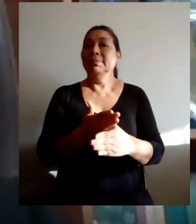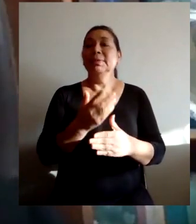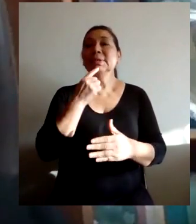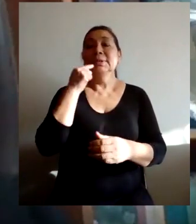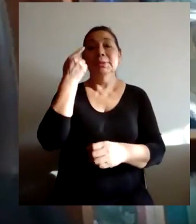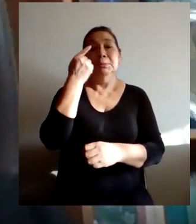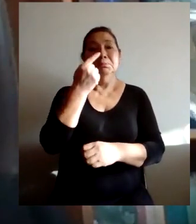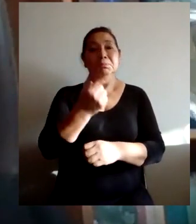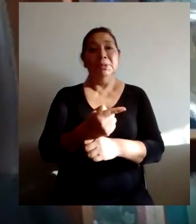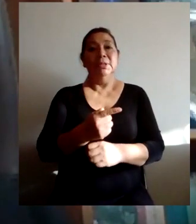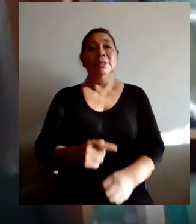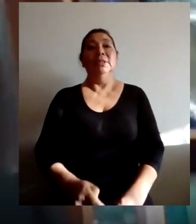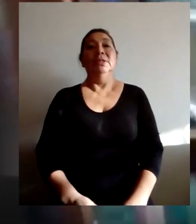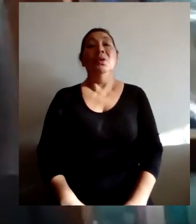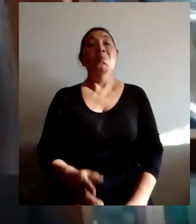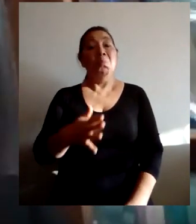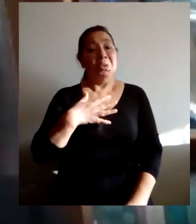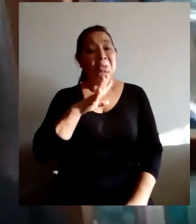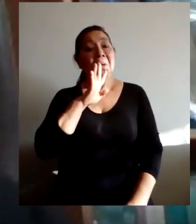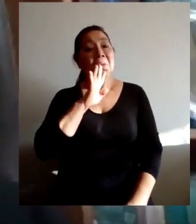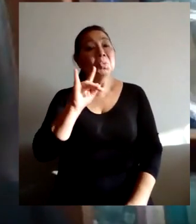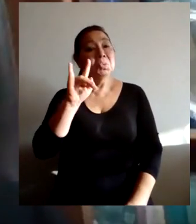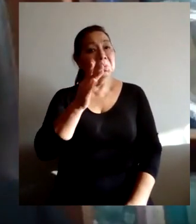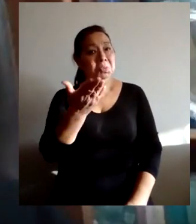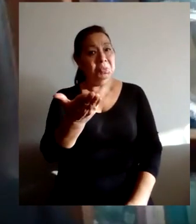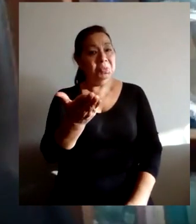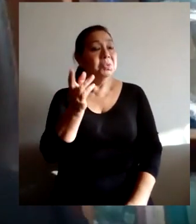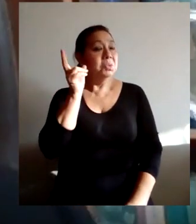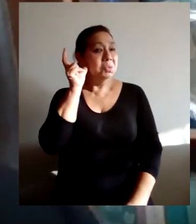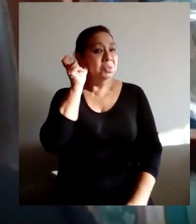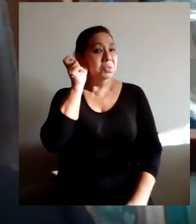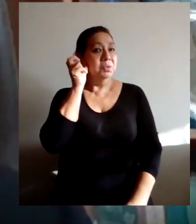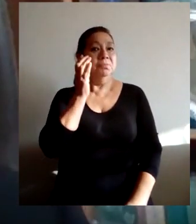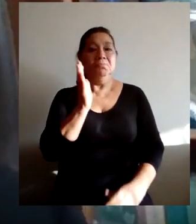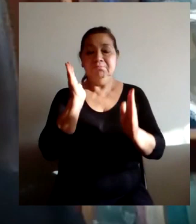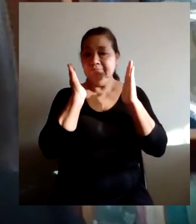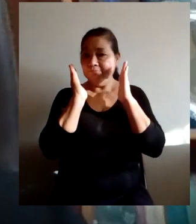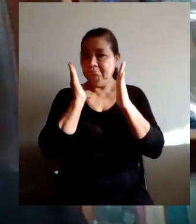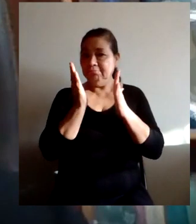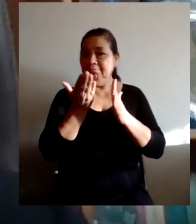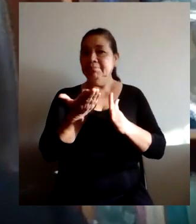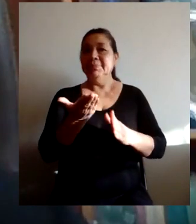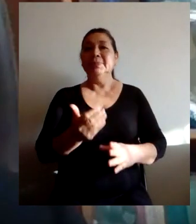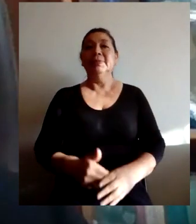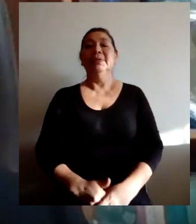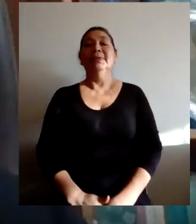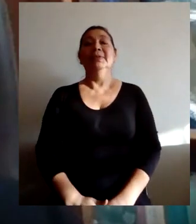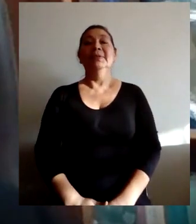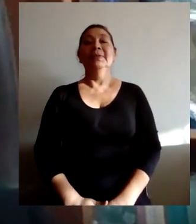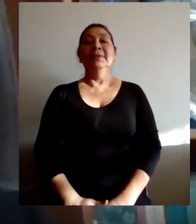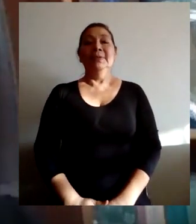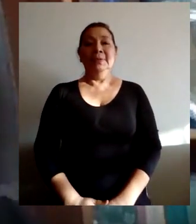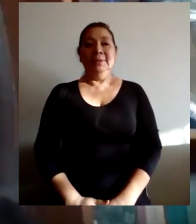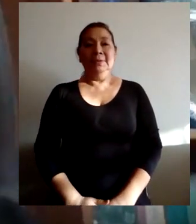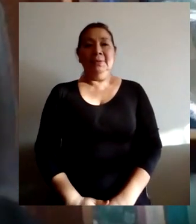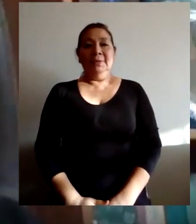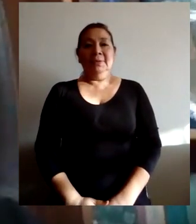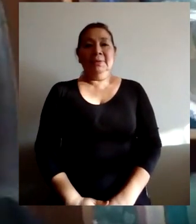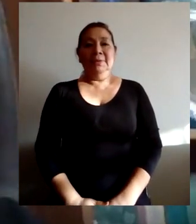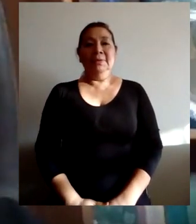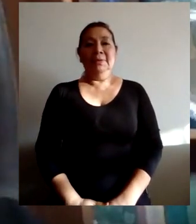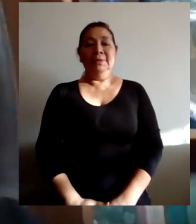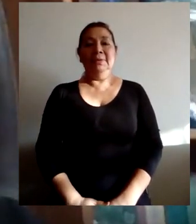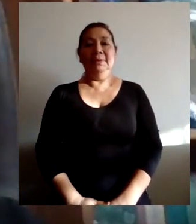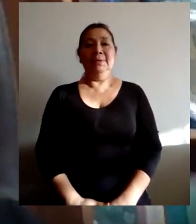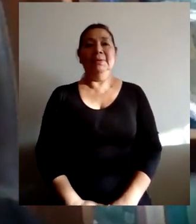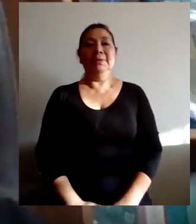parte demandada puede hacer uso de la palabra. Lo escuchamos igualmente con la mayor atención.